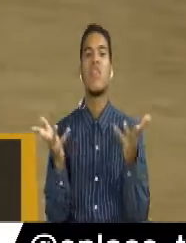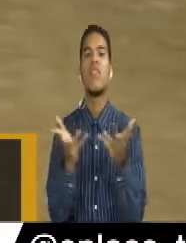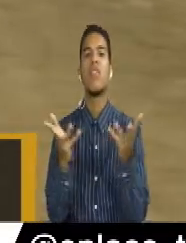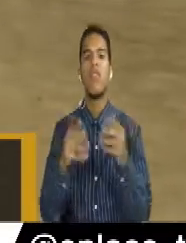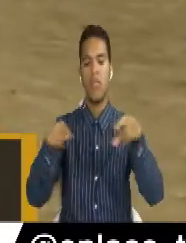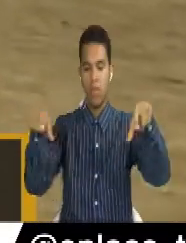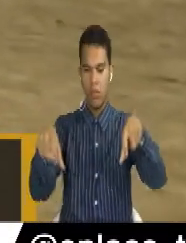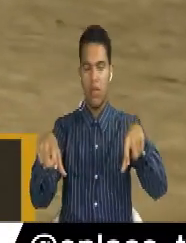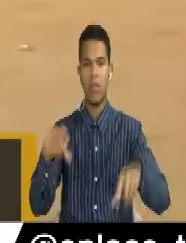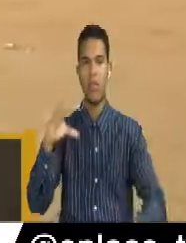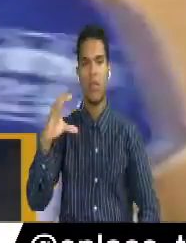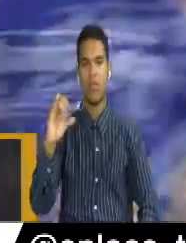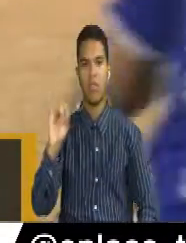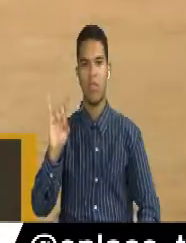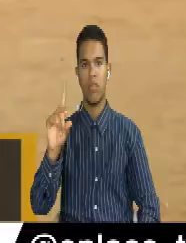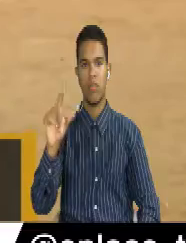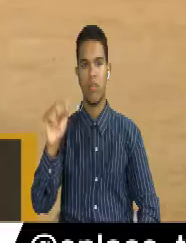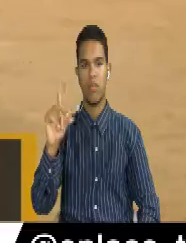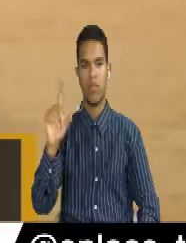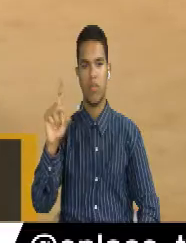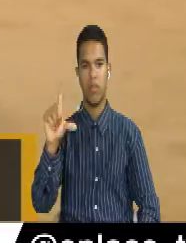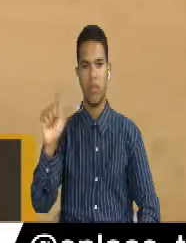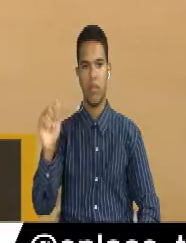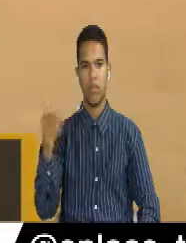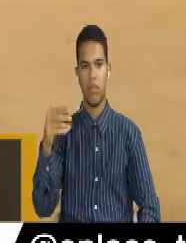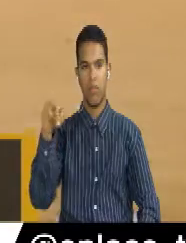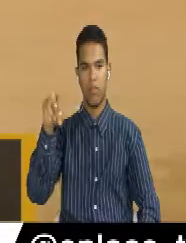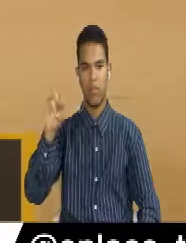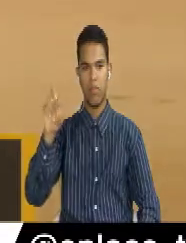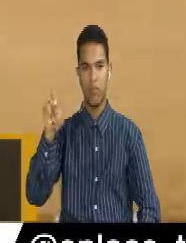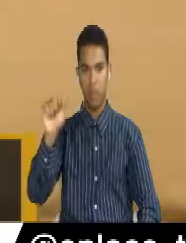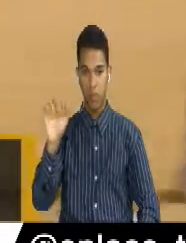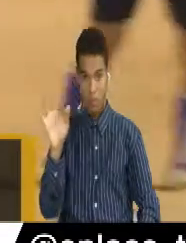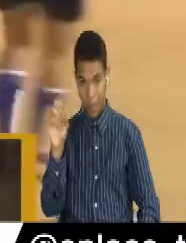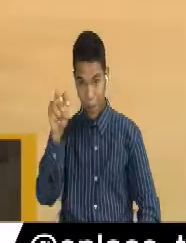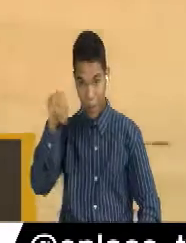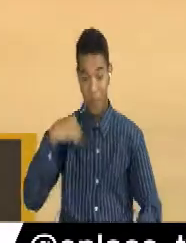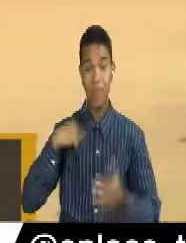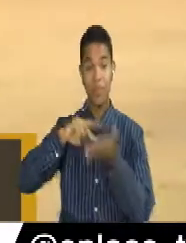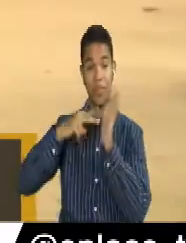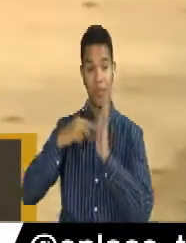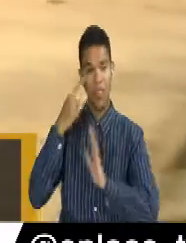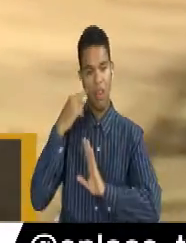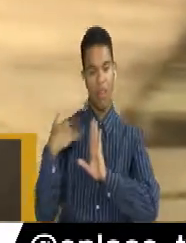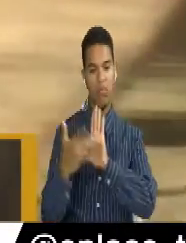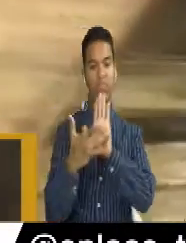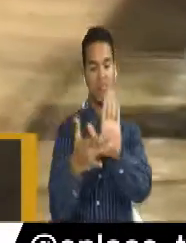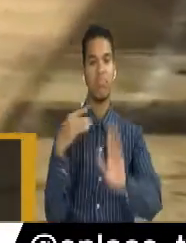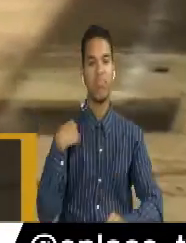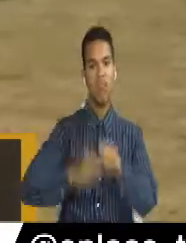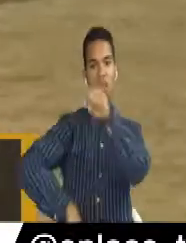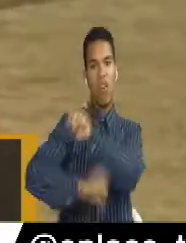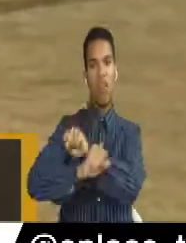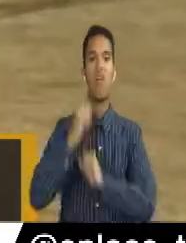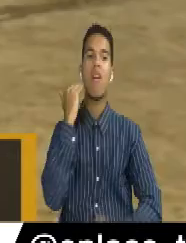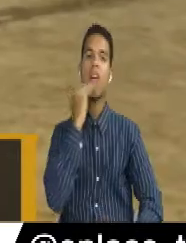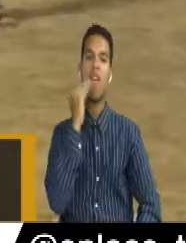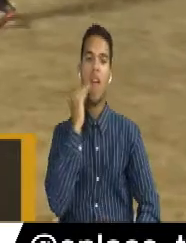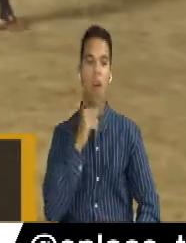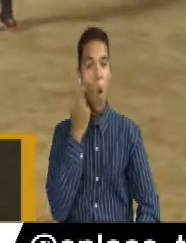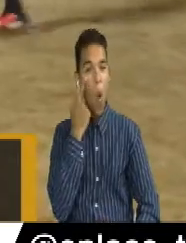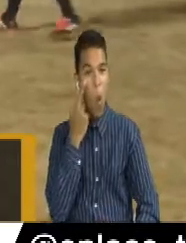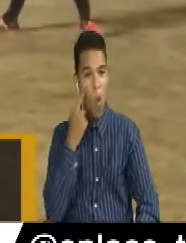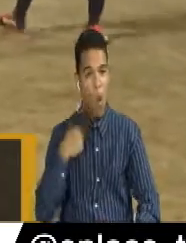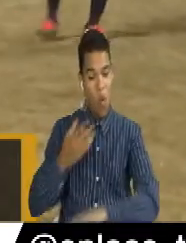de la ciudad de La Pipatón con un gran nivel competitivo, demostrando el buen fútbol femenino, y por esta razón se hace un llamado a los equipos que